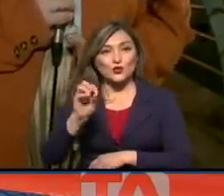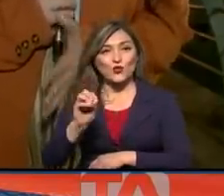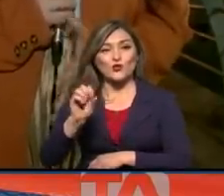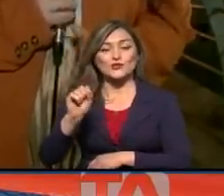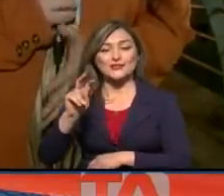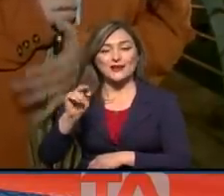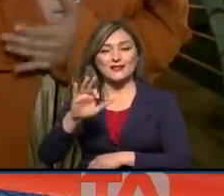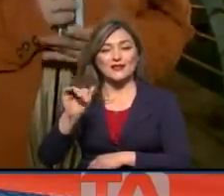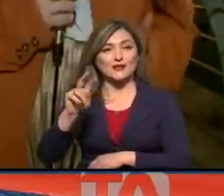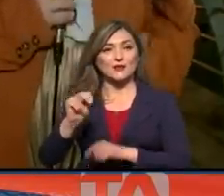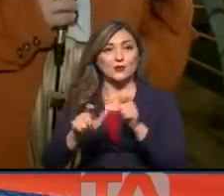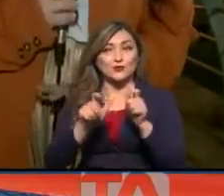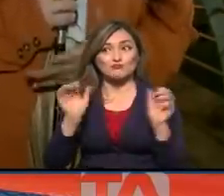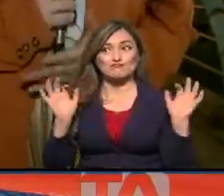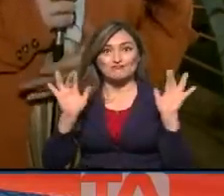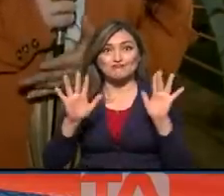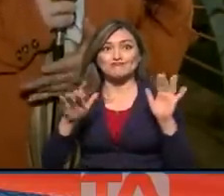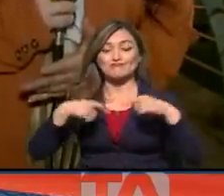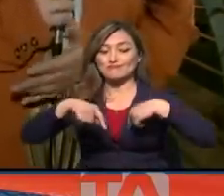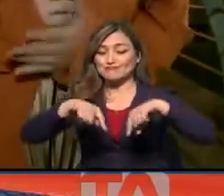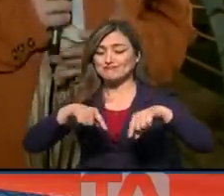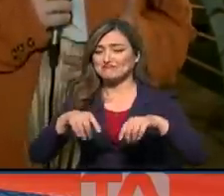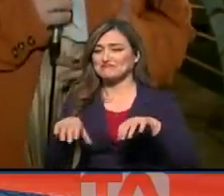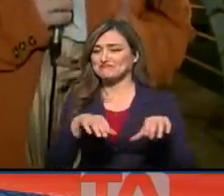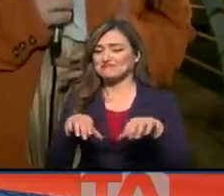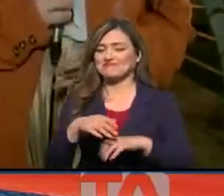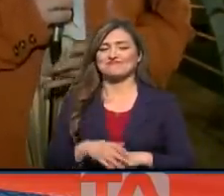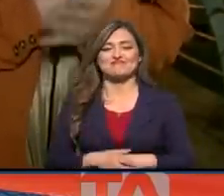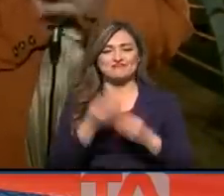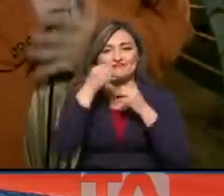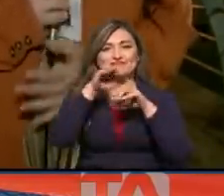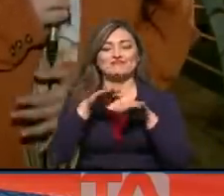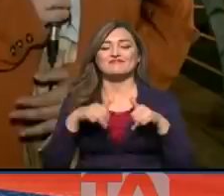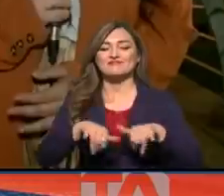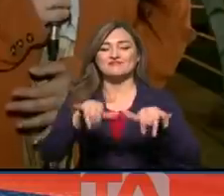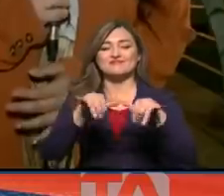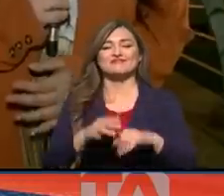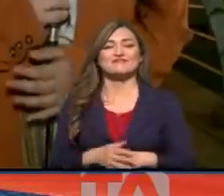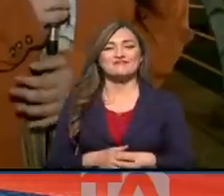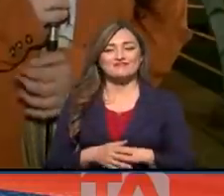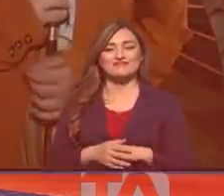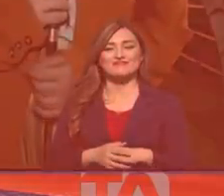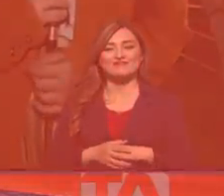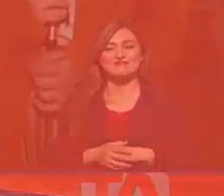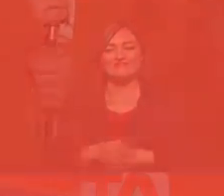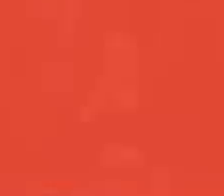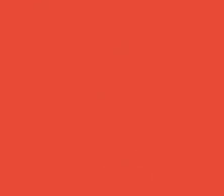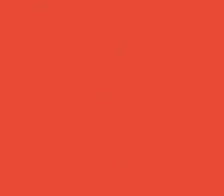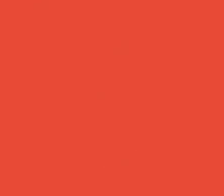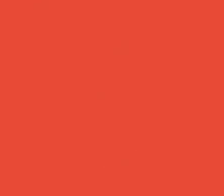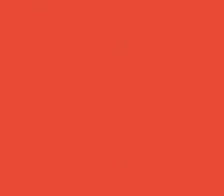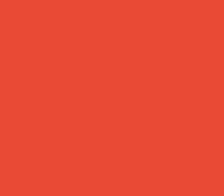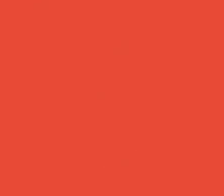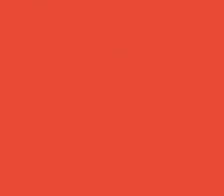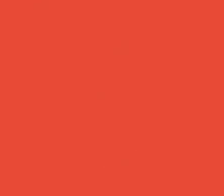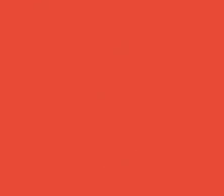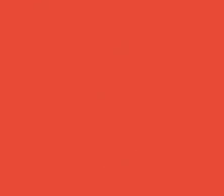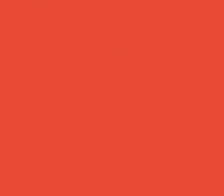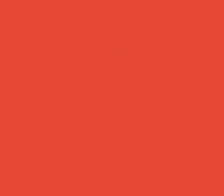hora mantiene pues bastante movimiento. Con esa información me despido, Roberto Mar, usted continúa en estudios. Muy buenas noches.